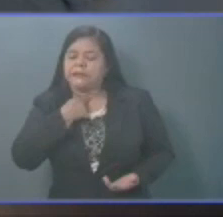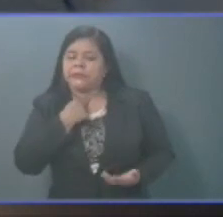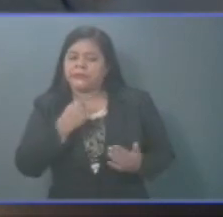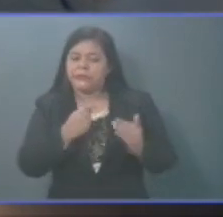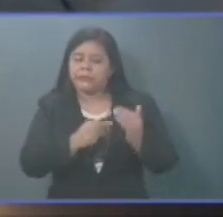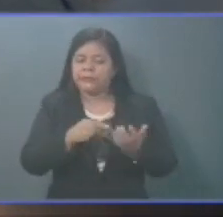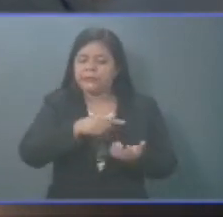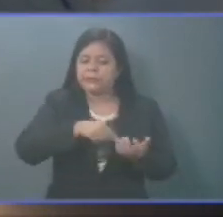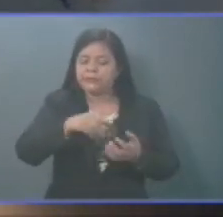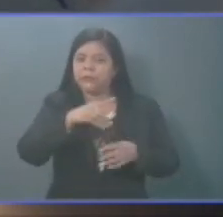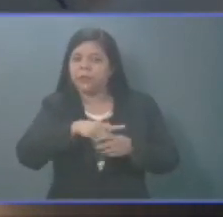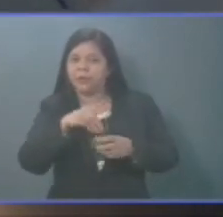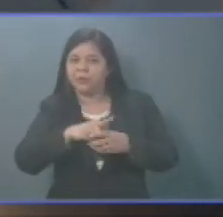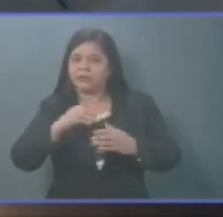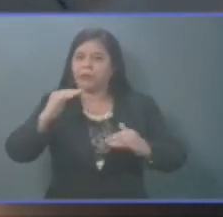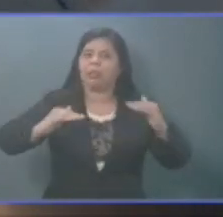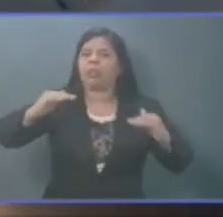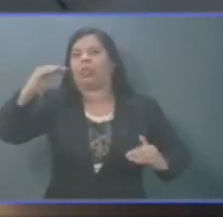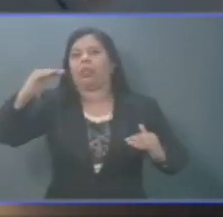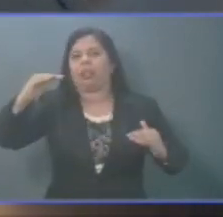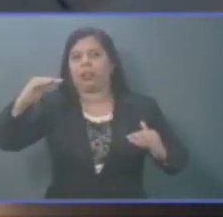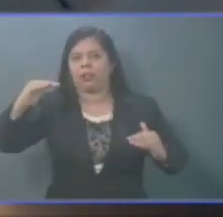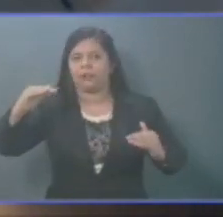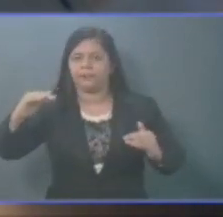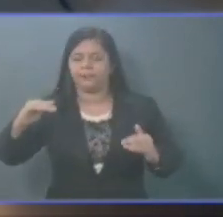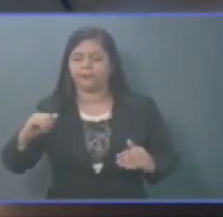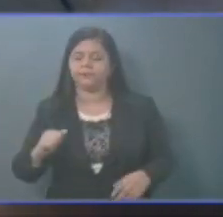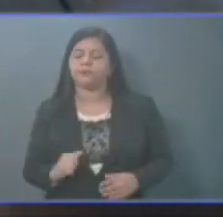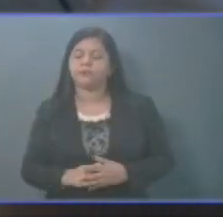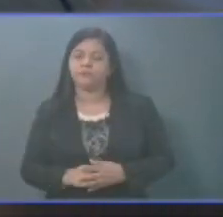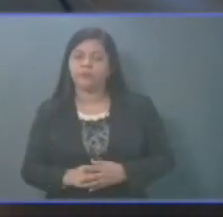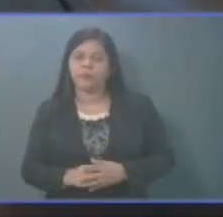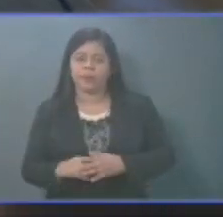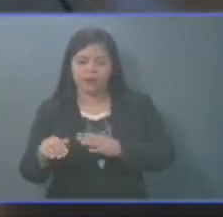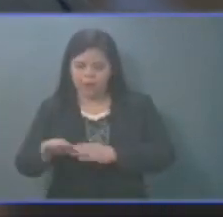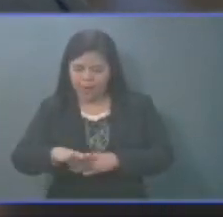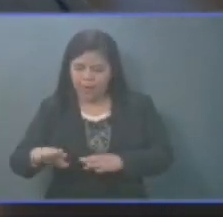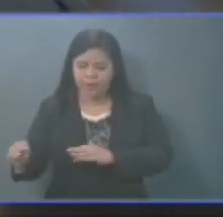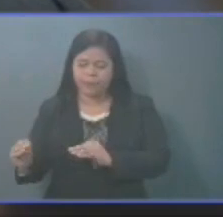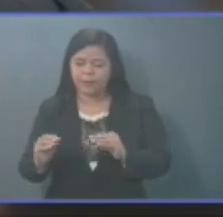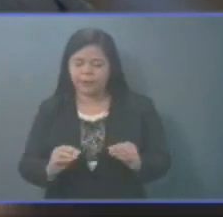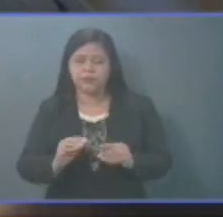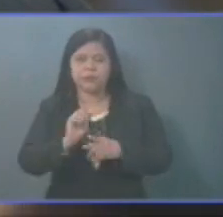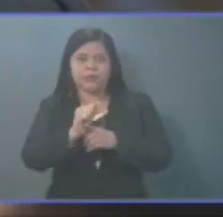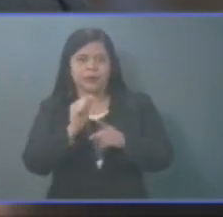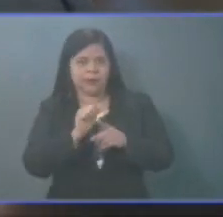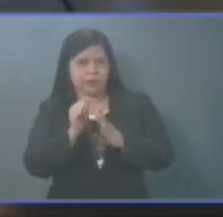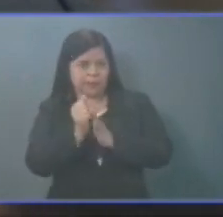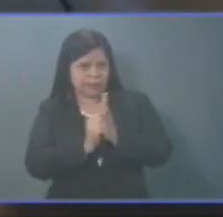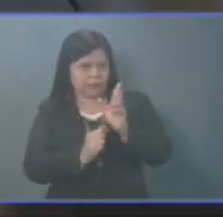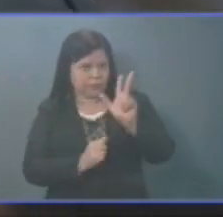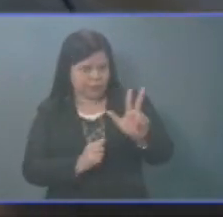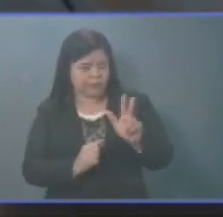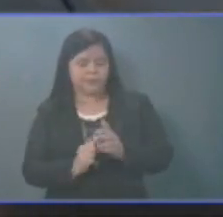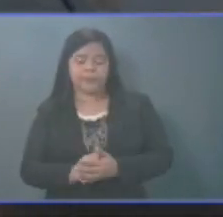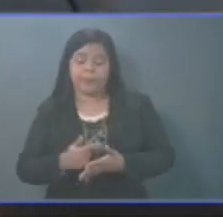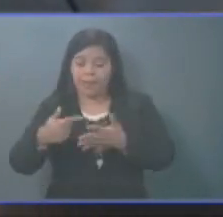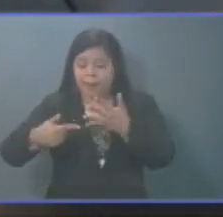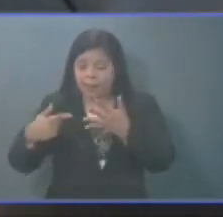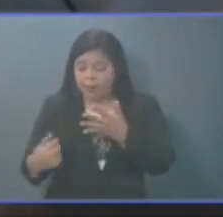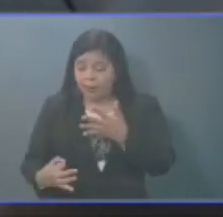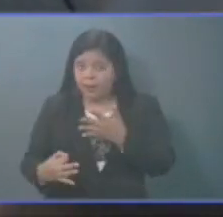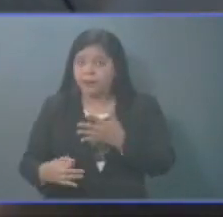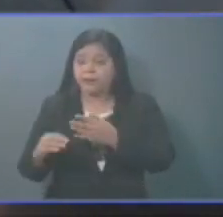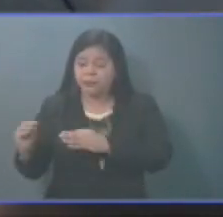desventajas respecto a las demás personas. Ámbito de aplicación. Artículo 3. La presente ley